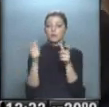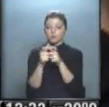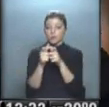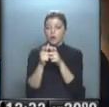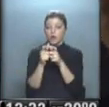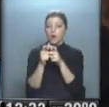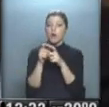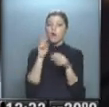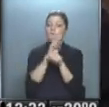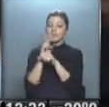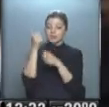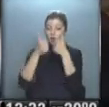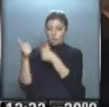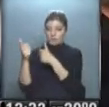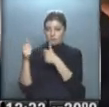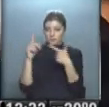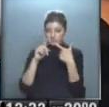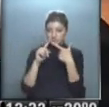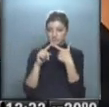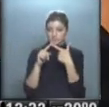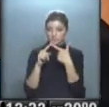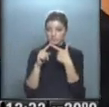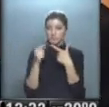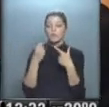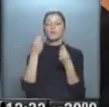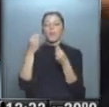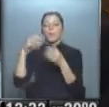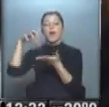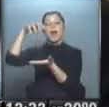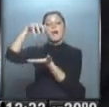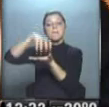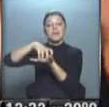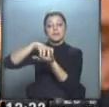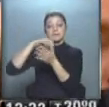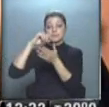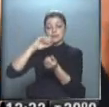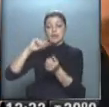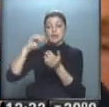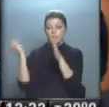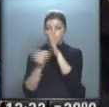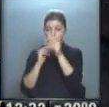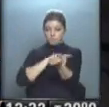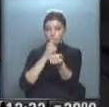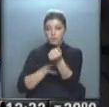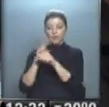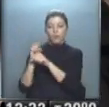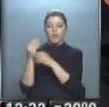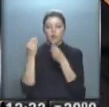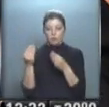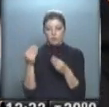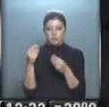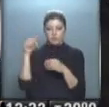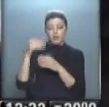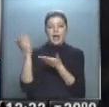Competencia. Y se da, es decir, cómo los monopolios se protegen. Tienen una capacidad productiva en